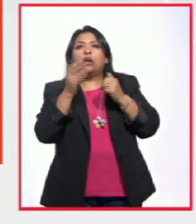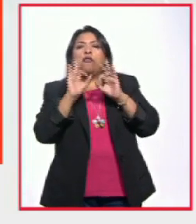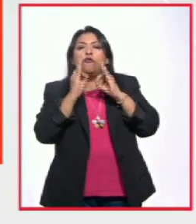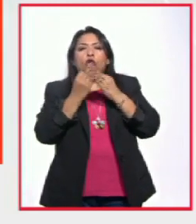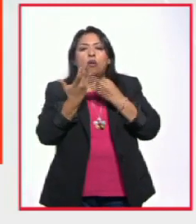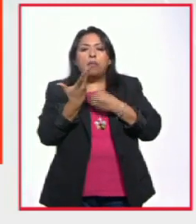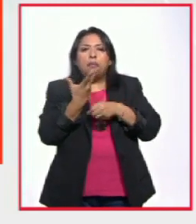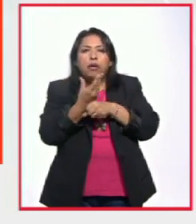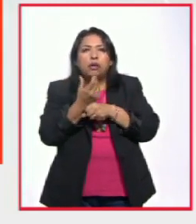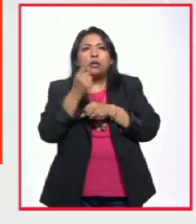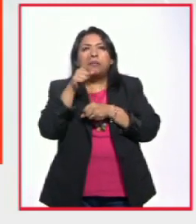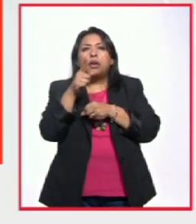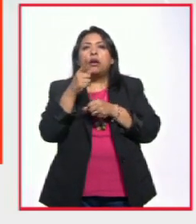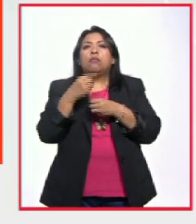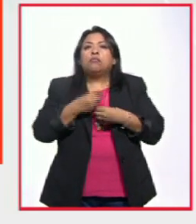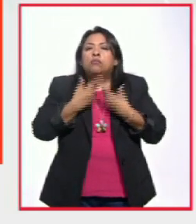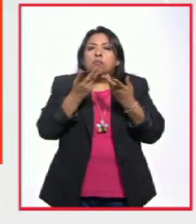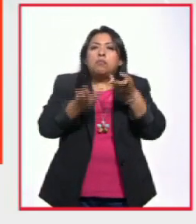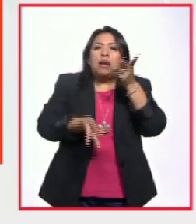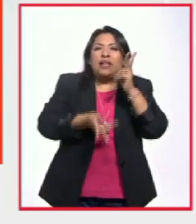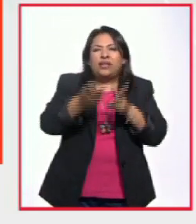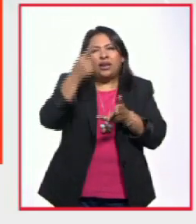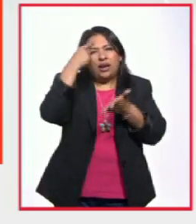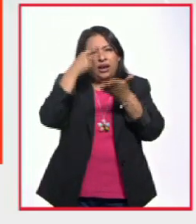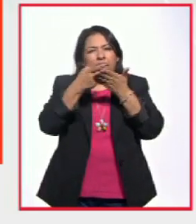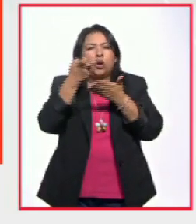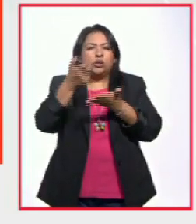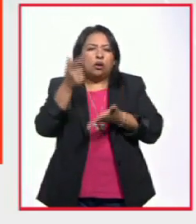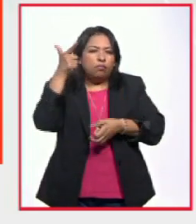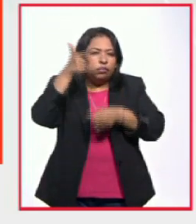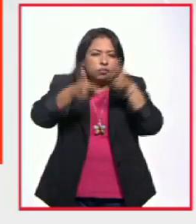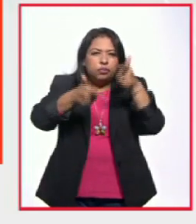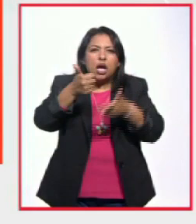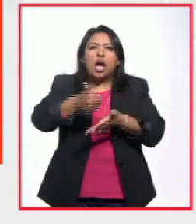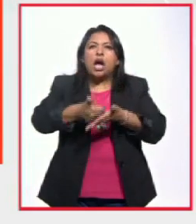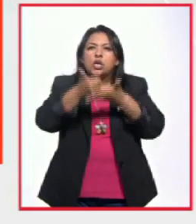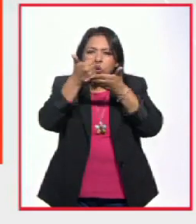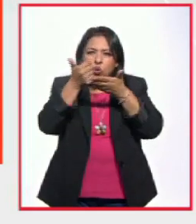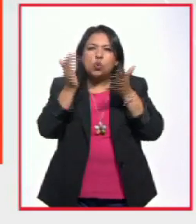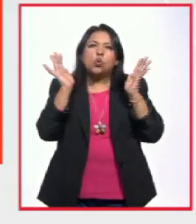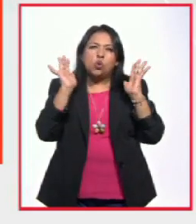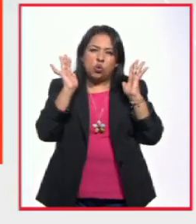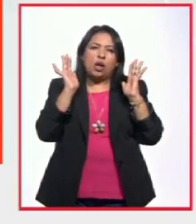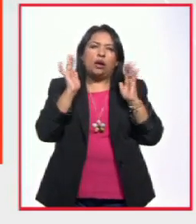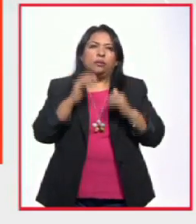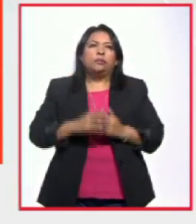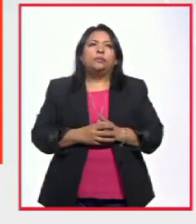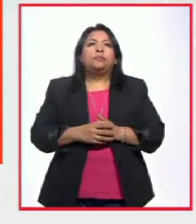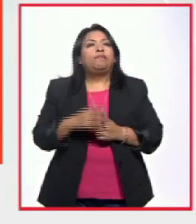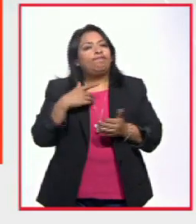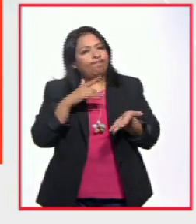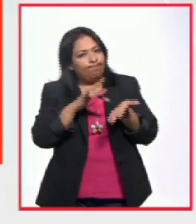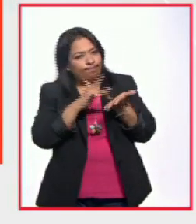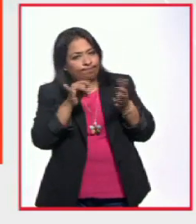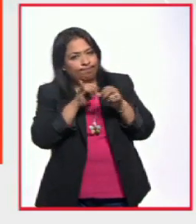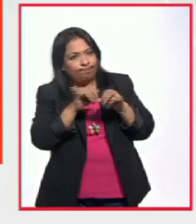todo, como dices, empezar a platicarlo. Y así ahí es. Yo creo que se pueden detectar varias situaciones preocupantes.